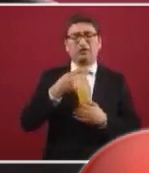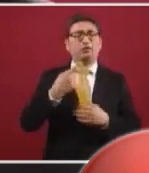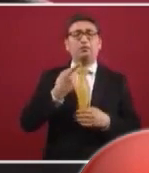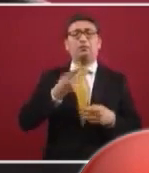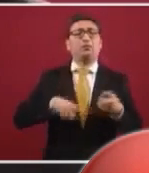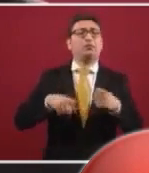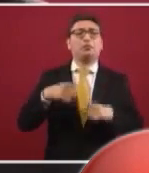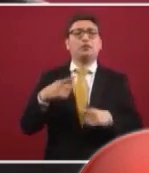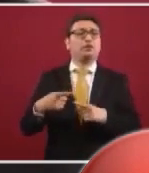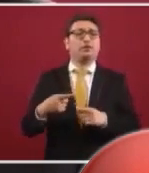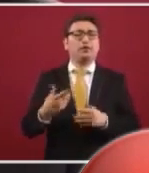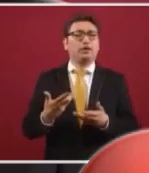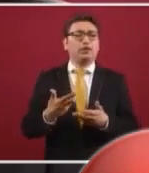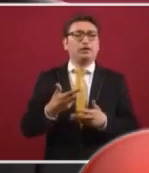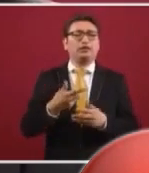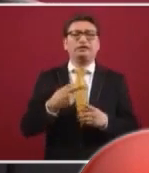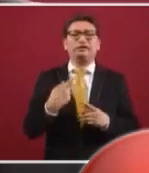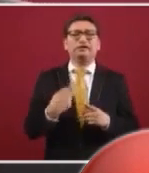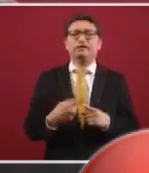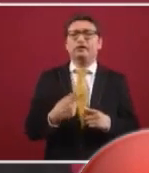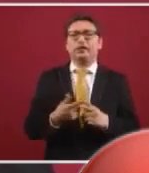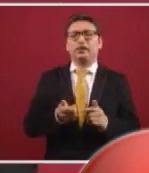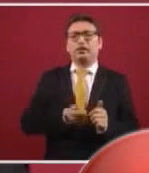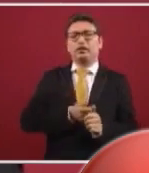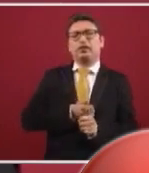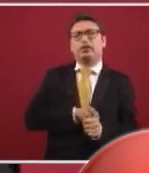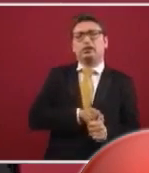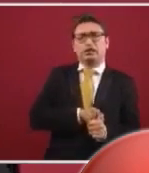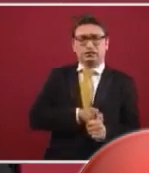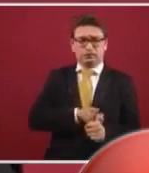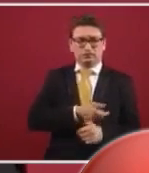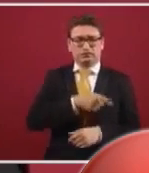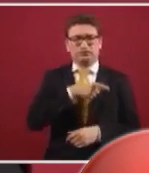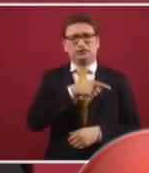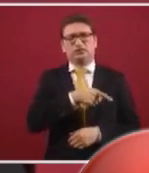eran fieles representantes